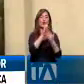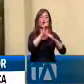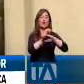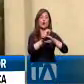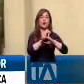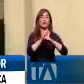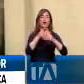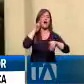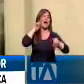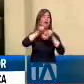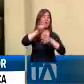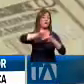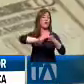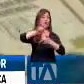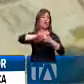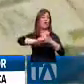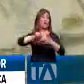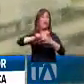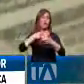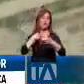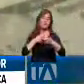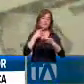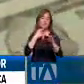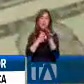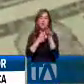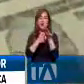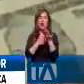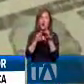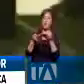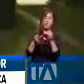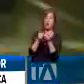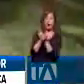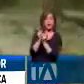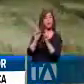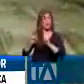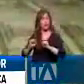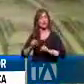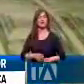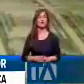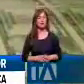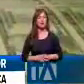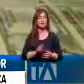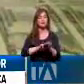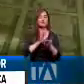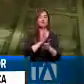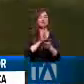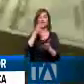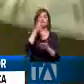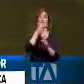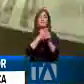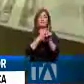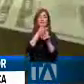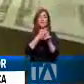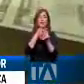acuerdos firmados o que podrían ser renegociados. La misión mantiene reuniones técnicas mientras se espera en los próximos meses